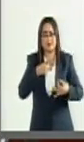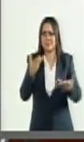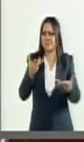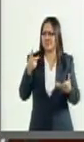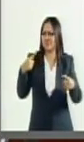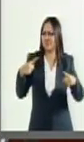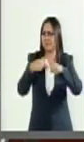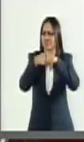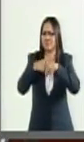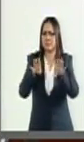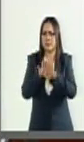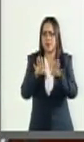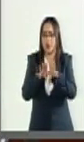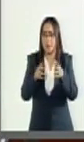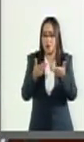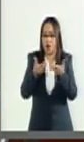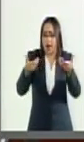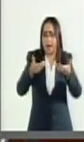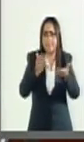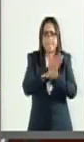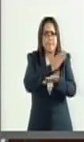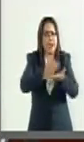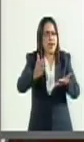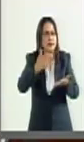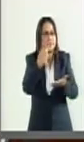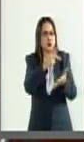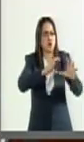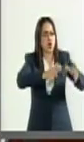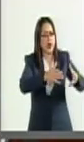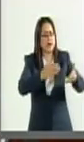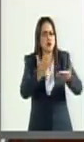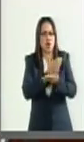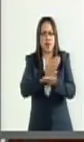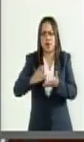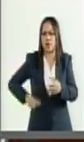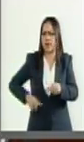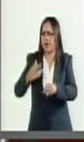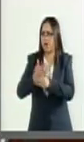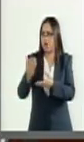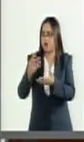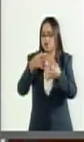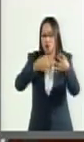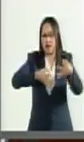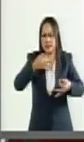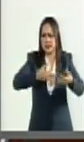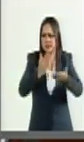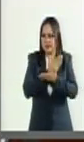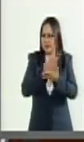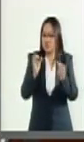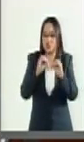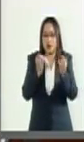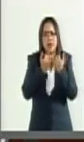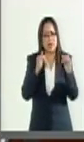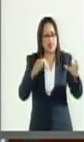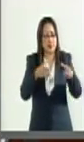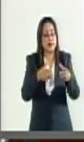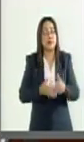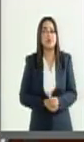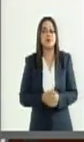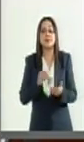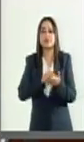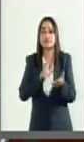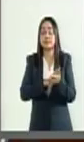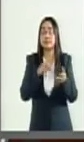en contra de la independencia de las y de los jueces. Tres, se establecía